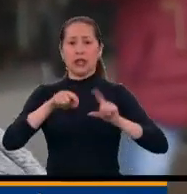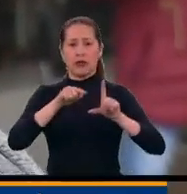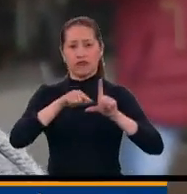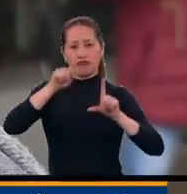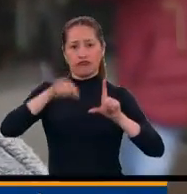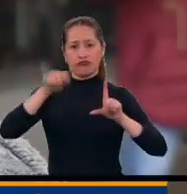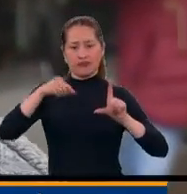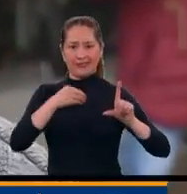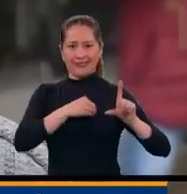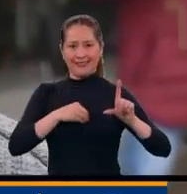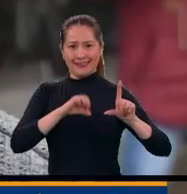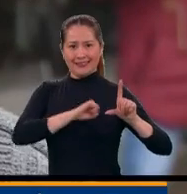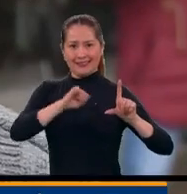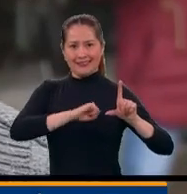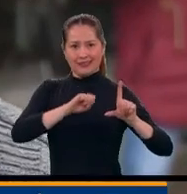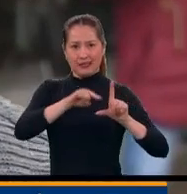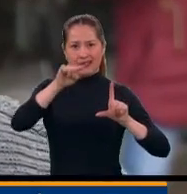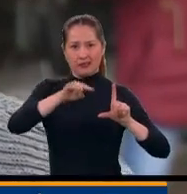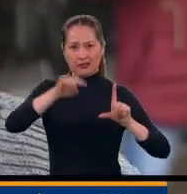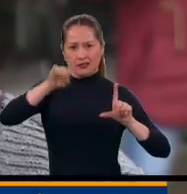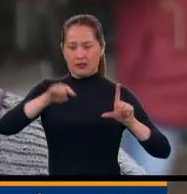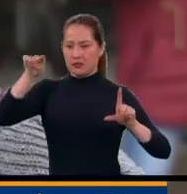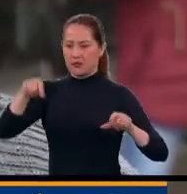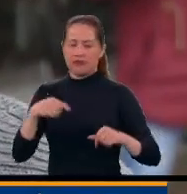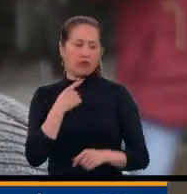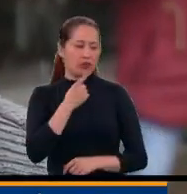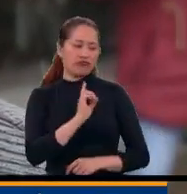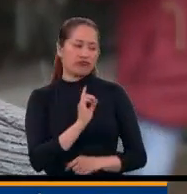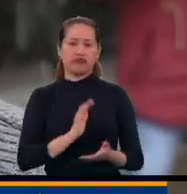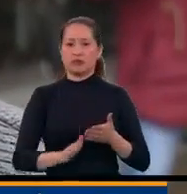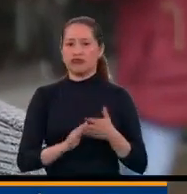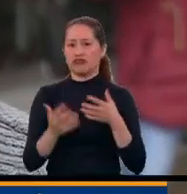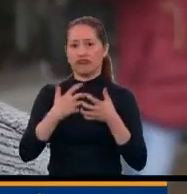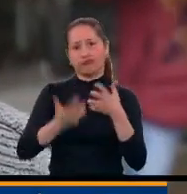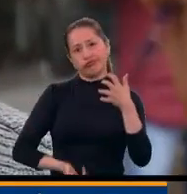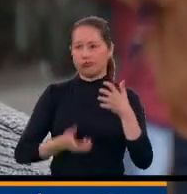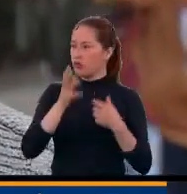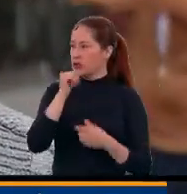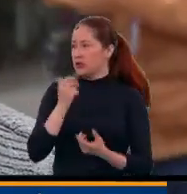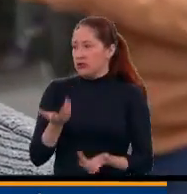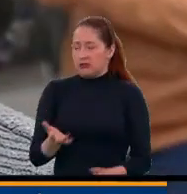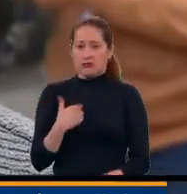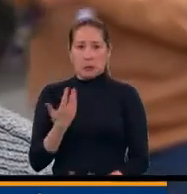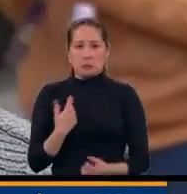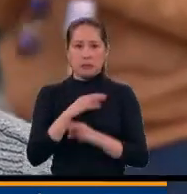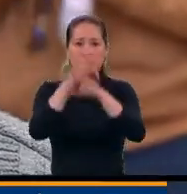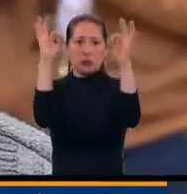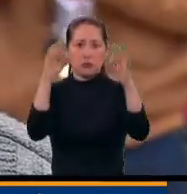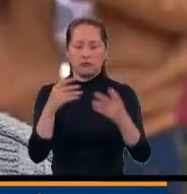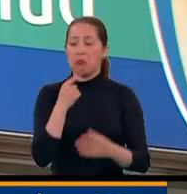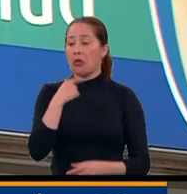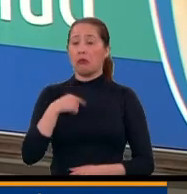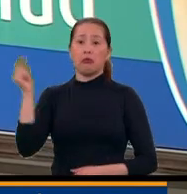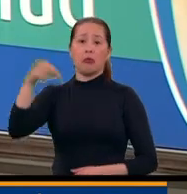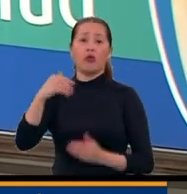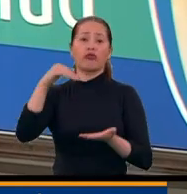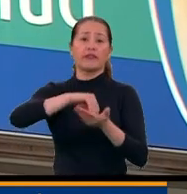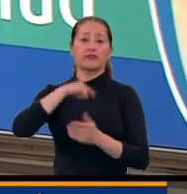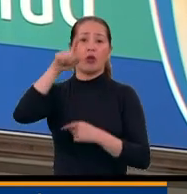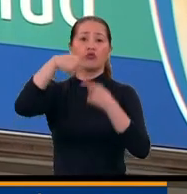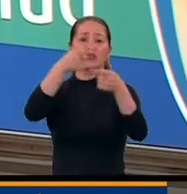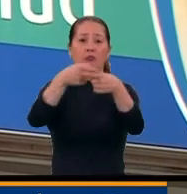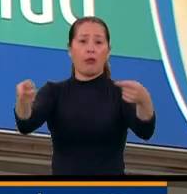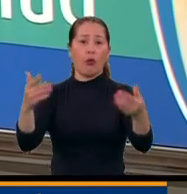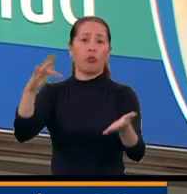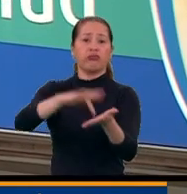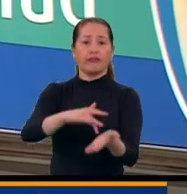ese procedimiento? Porque estaba bien hackeado el sistema. ¿Y ahora qué le toca hacer? ¿Qué le dijeron? Que volviera la otra semana. Pero otros